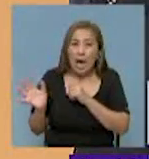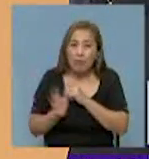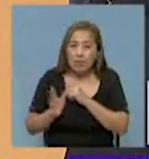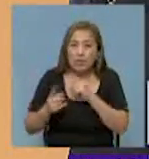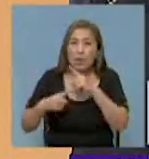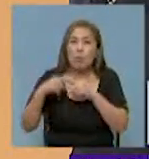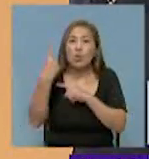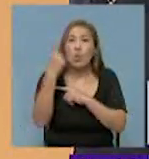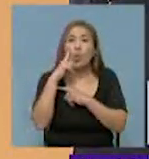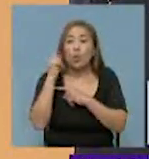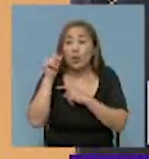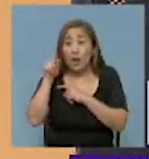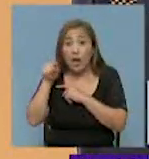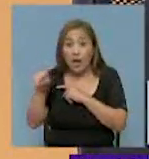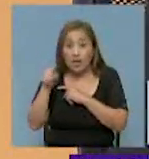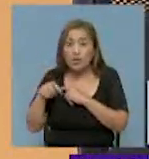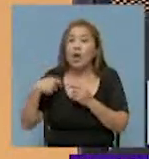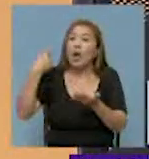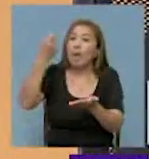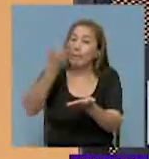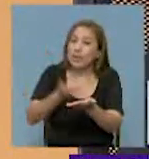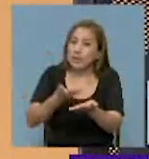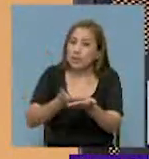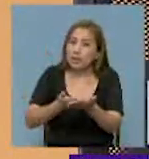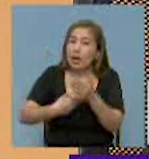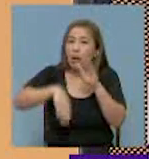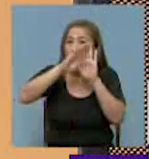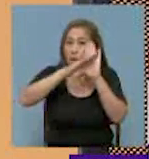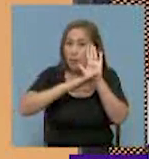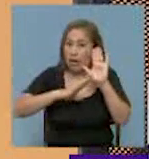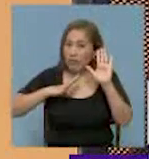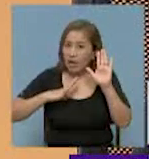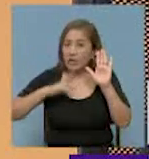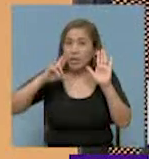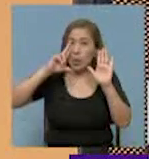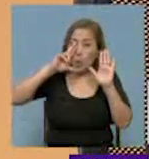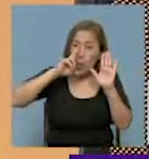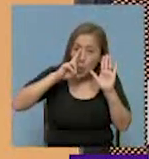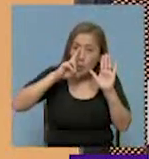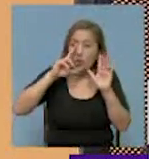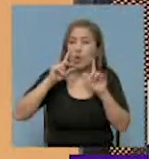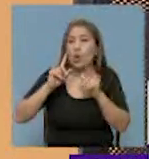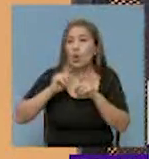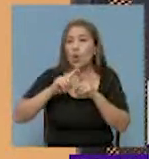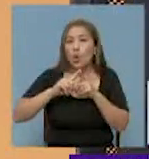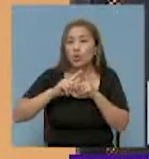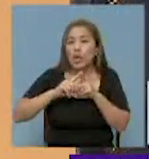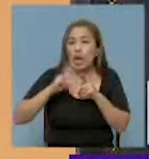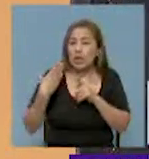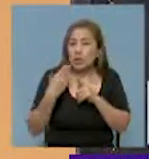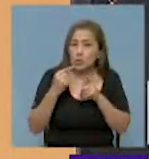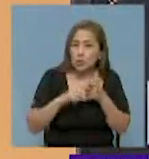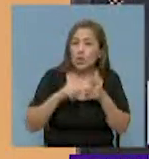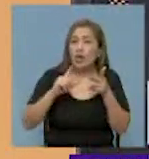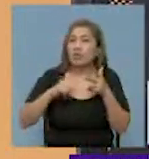al a la institución a que presente esas leyes ya dependientes de junio del primer hay en aldo y de